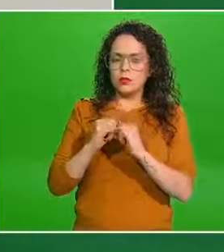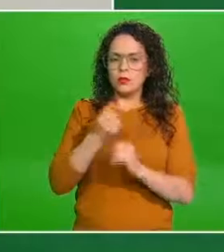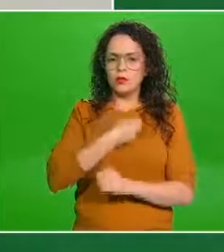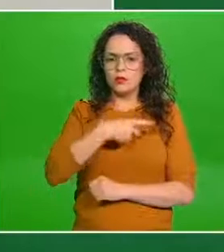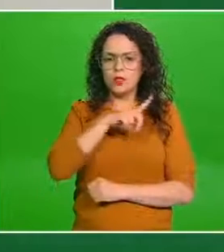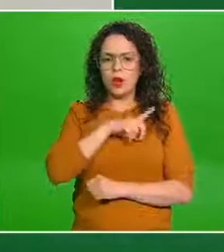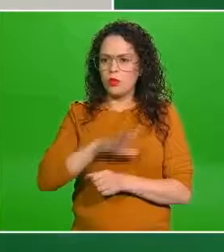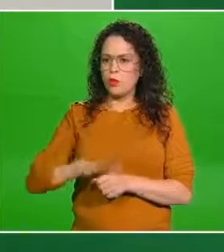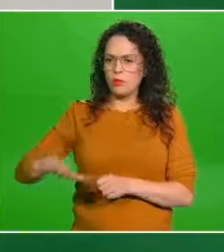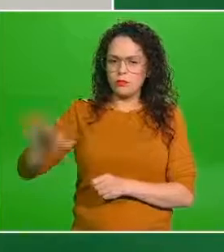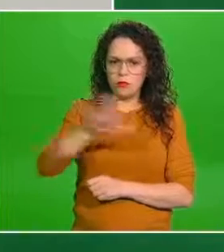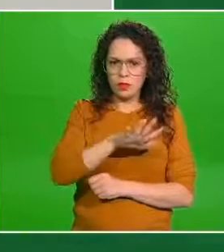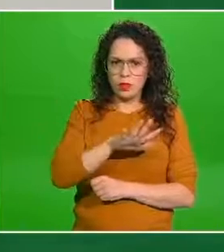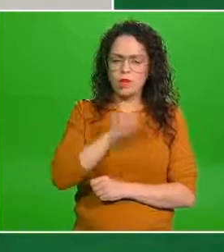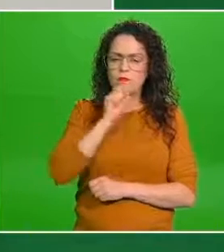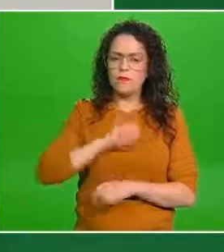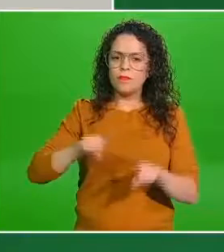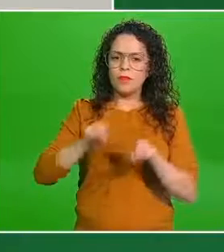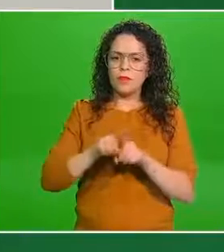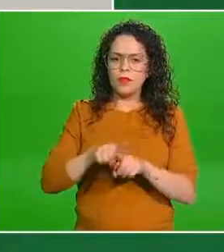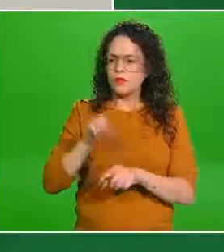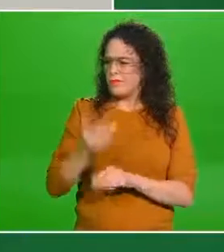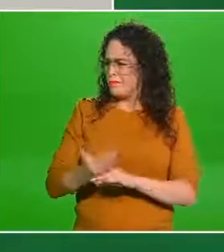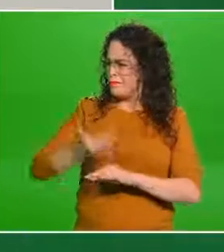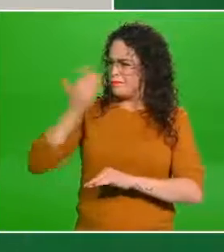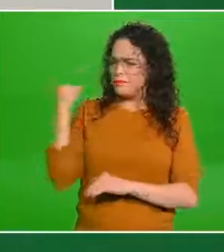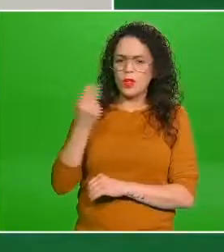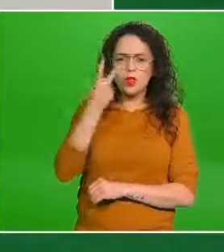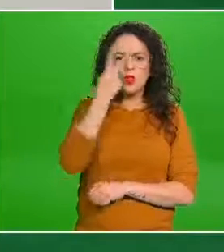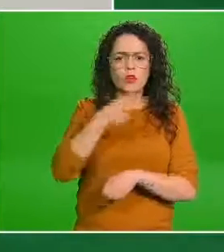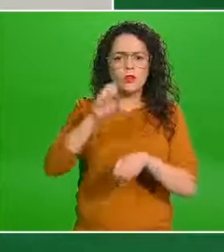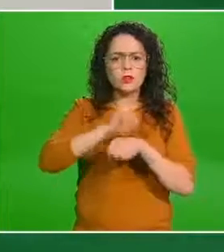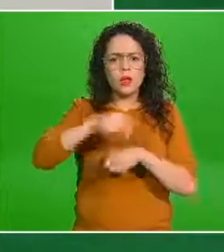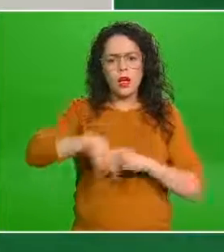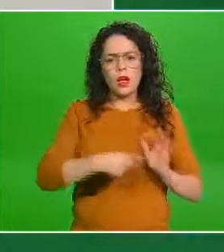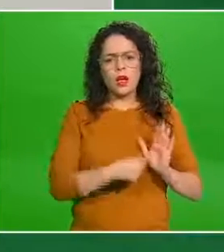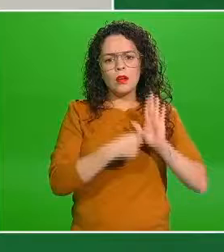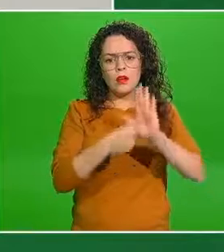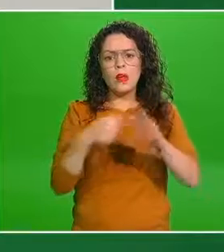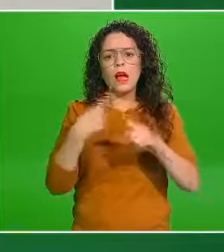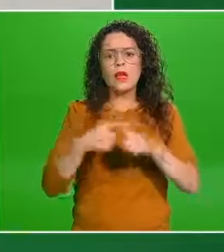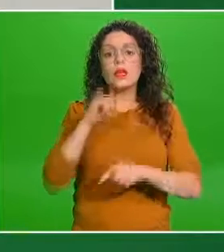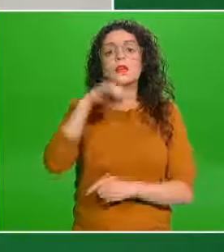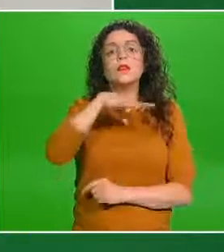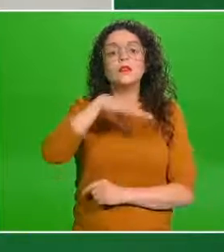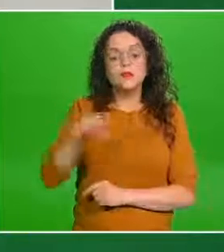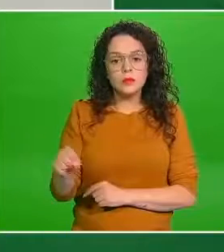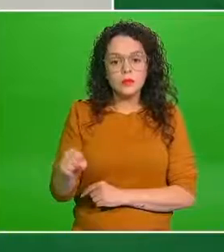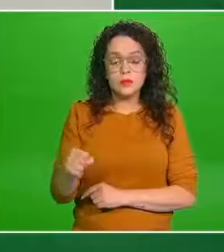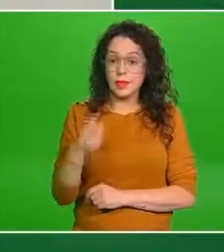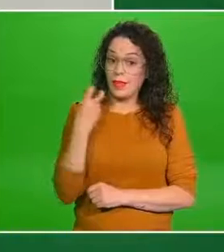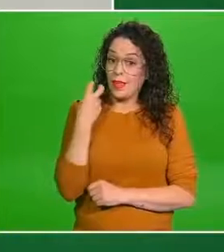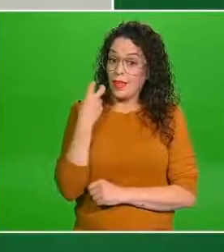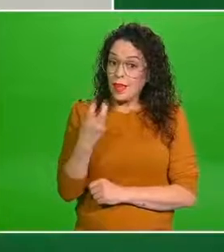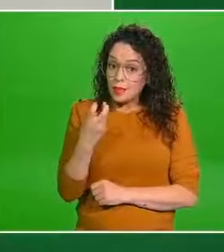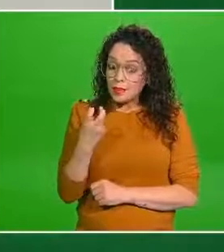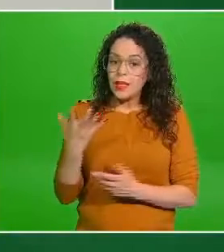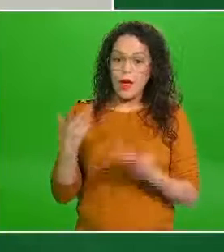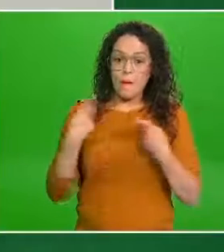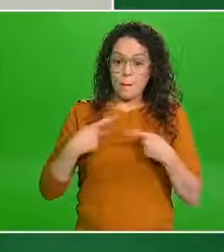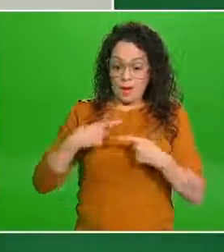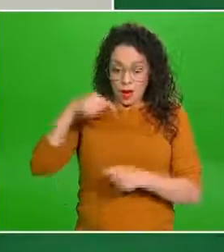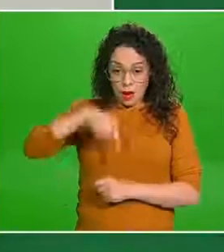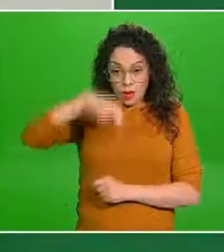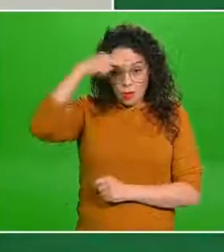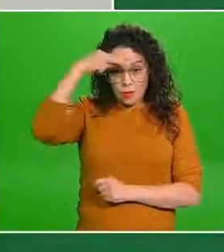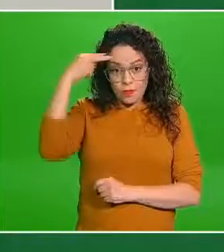que presentó hace aproximadamente 2 semanas el Instituto Mexicano del Seguro Social, nos ponen todavía a la población en